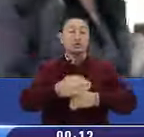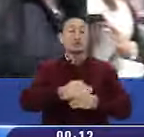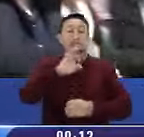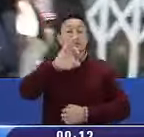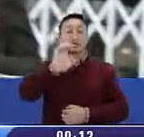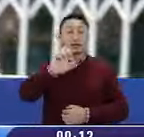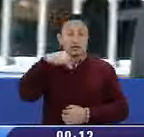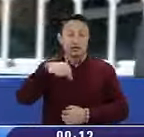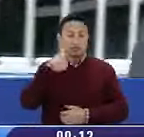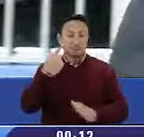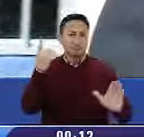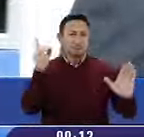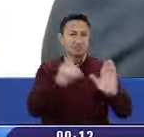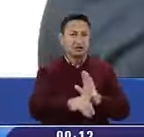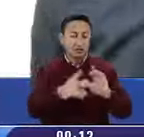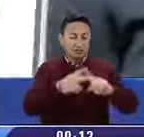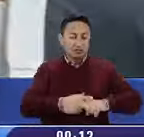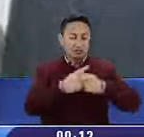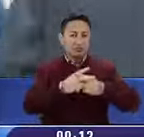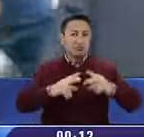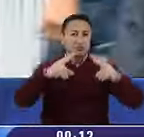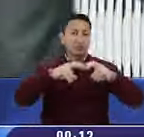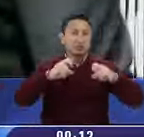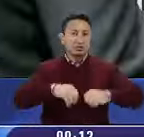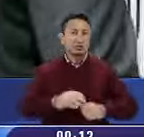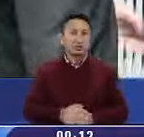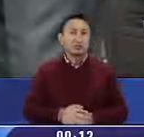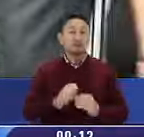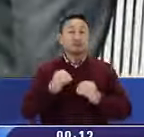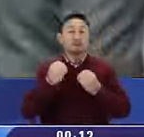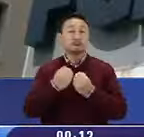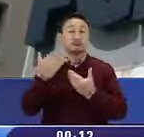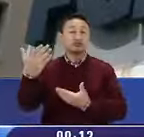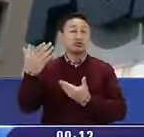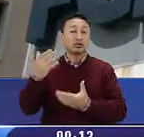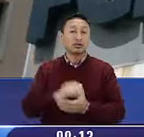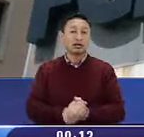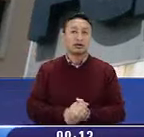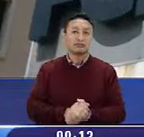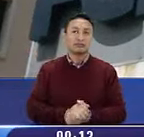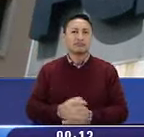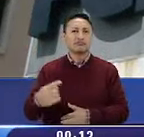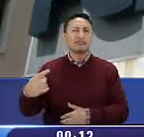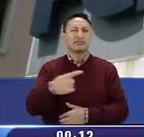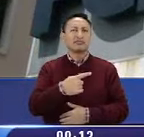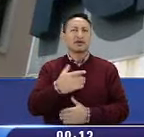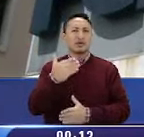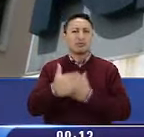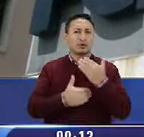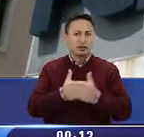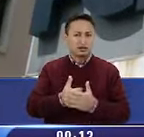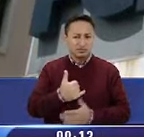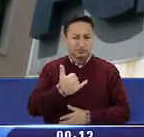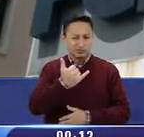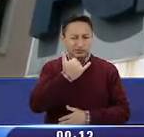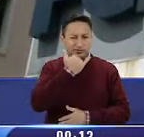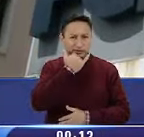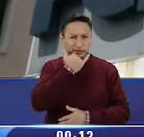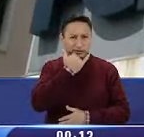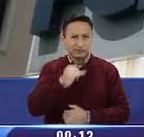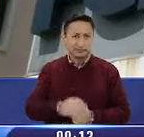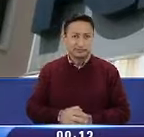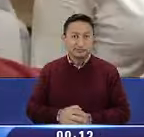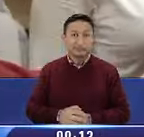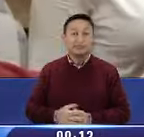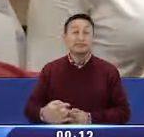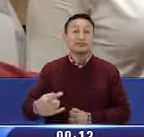Electoral, quien demanda se inicie una investigación contra la organización política por presunto fraude procesal, que se habría registrado cuando